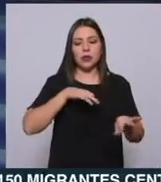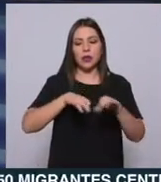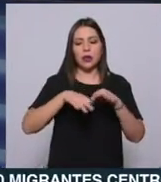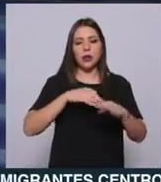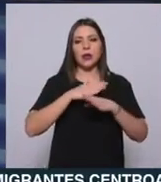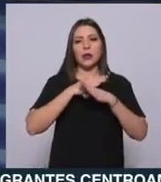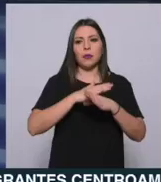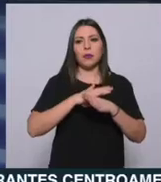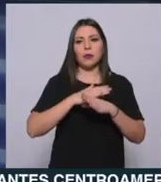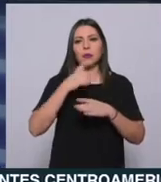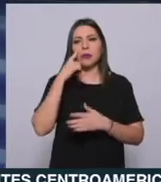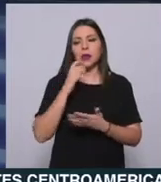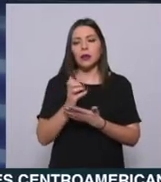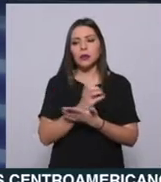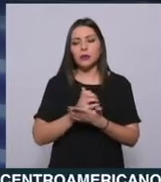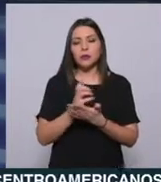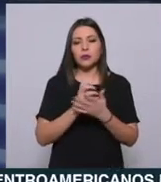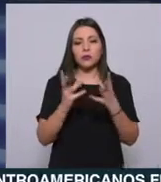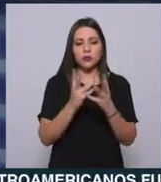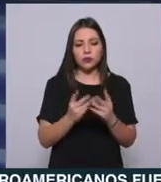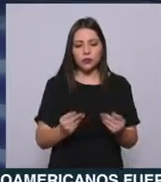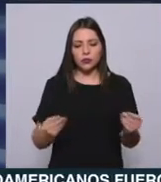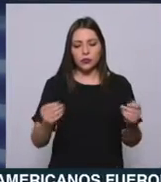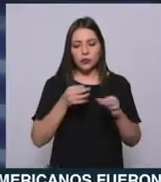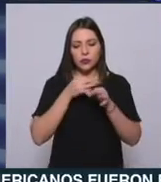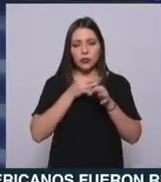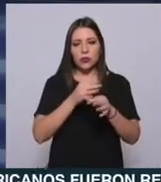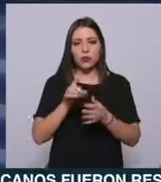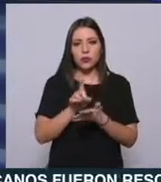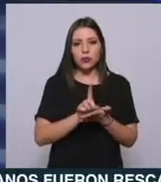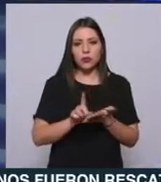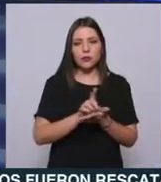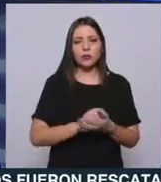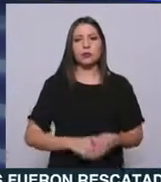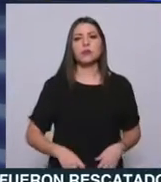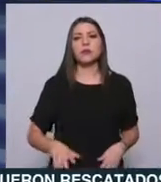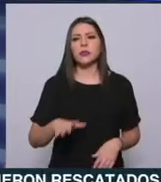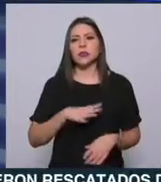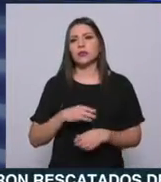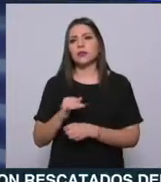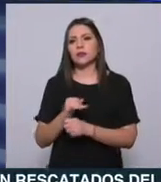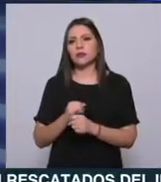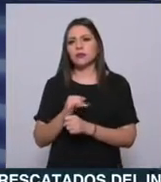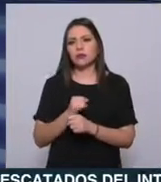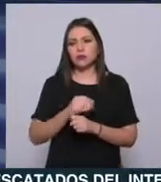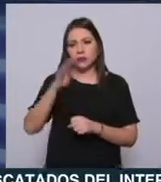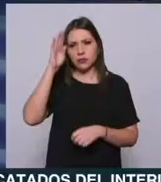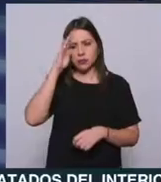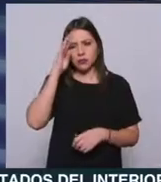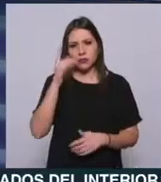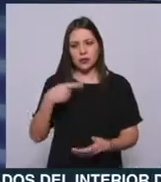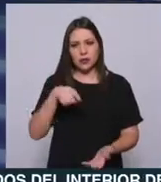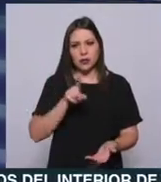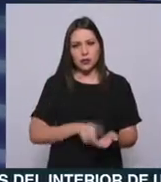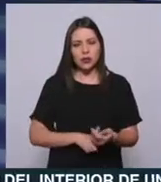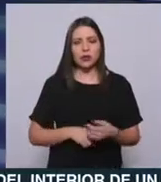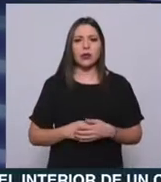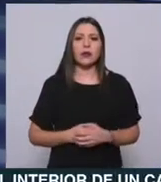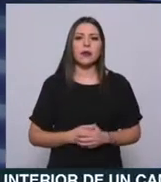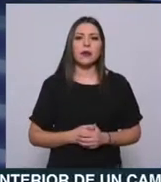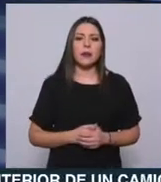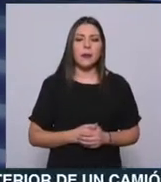y tratamiento de adicciones. Traemos muchísima investigación, traemos recursos formados. La mayoría de